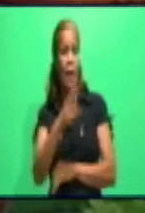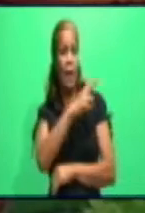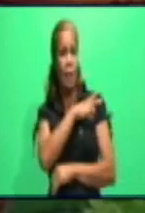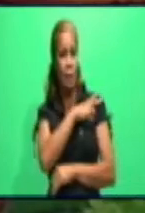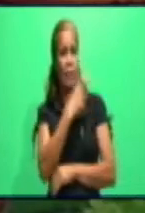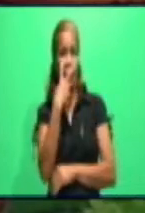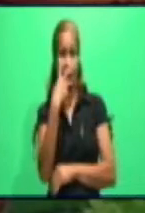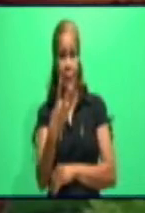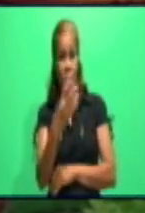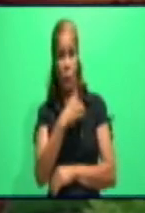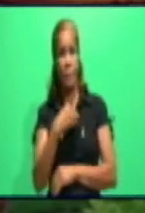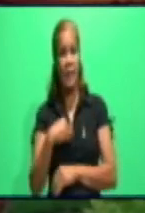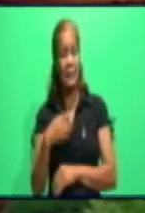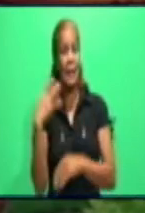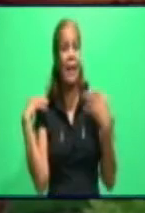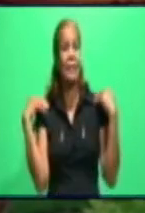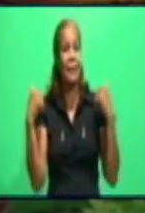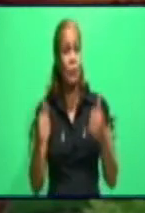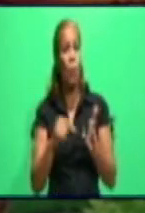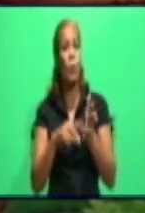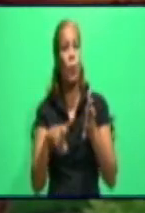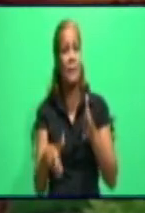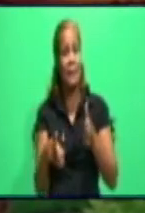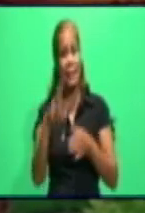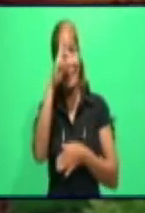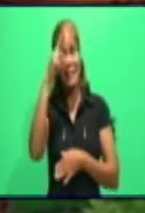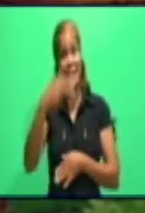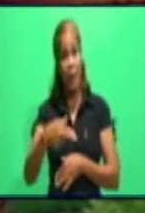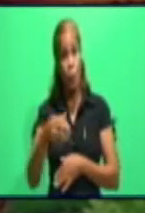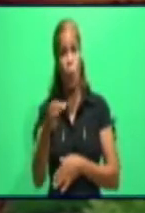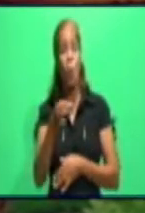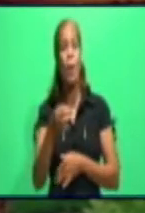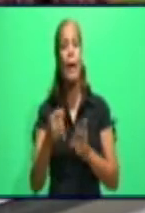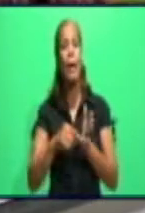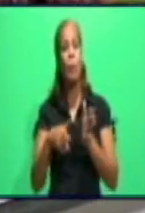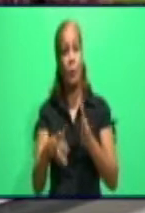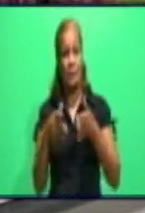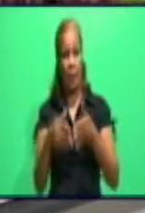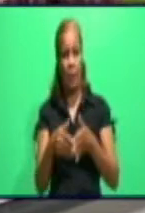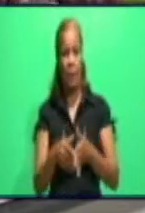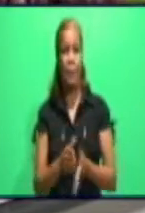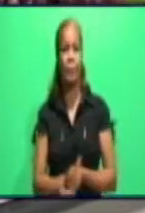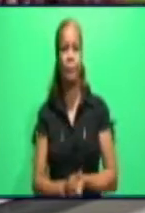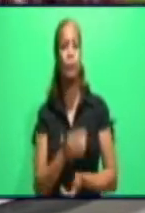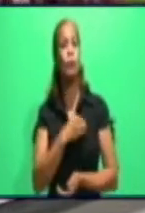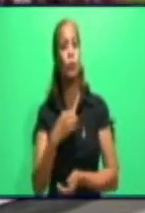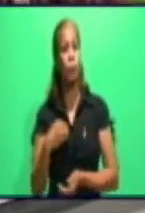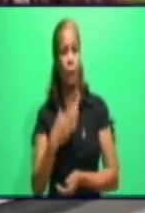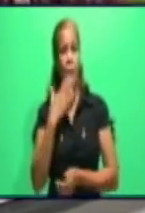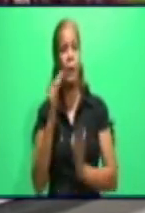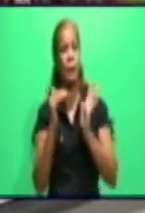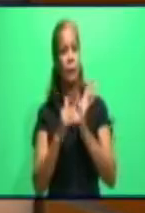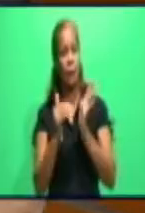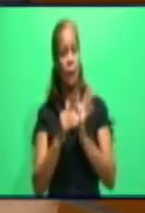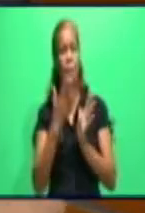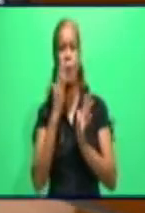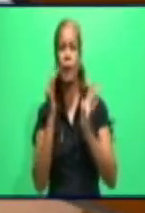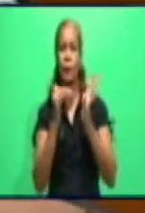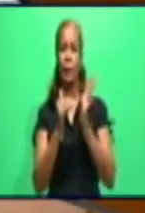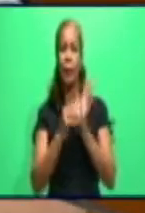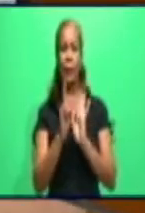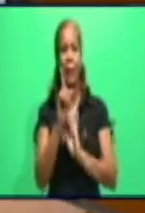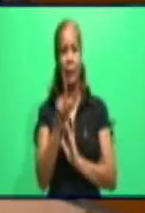médica en la dirección provincial de salud en granma doctora buenas tardes tardes para ti para todos los